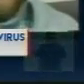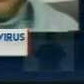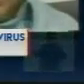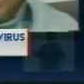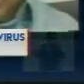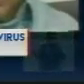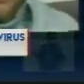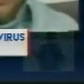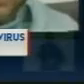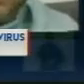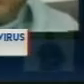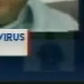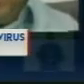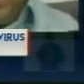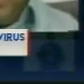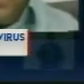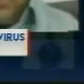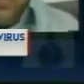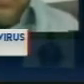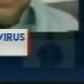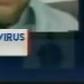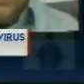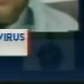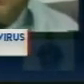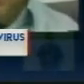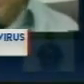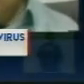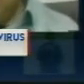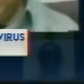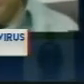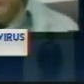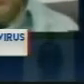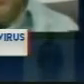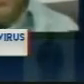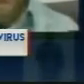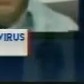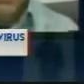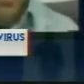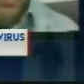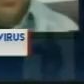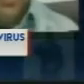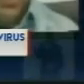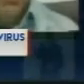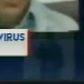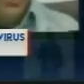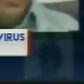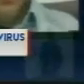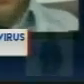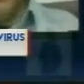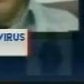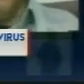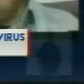Buenas tardes, gracias a RTU por la invitación. Sí, son momentos críticos para el país y para la capital, para